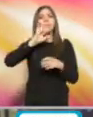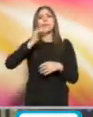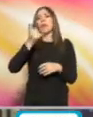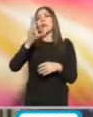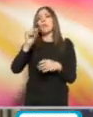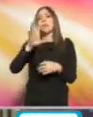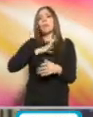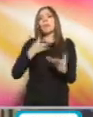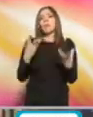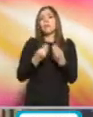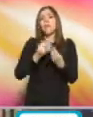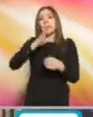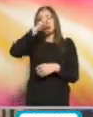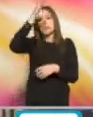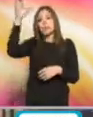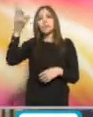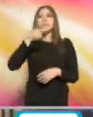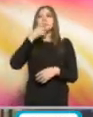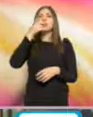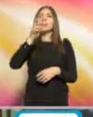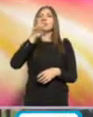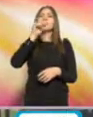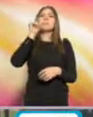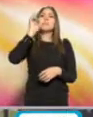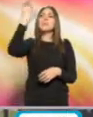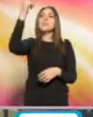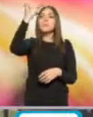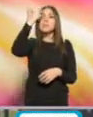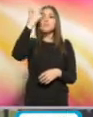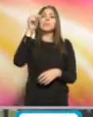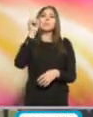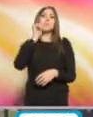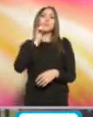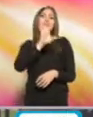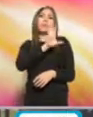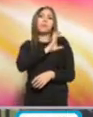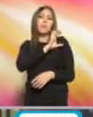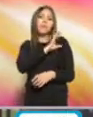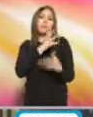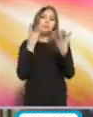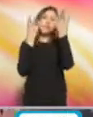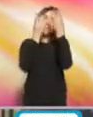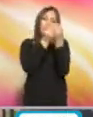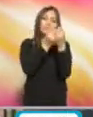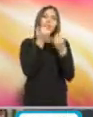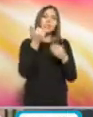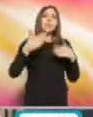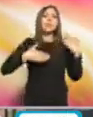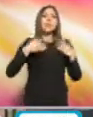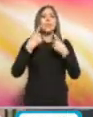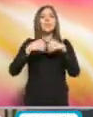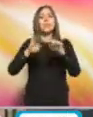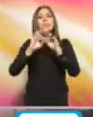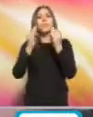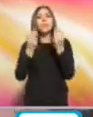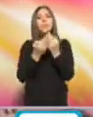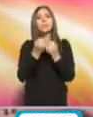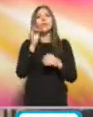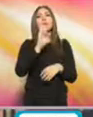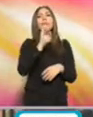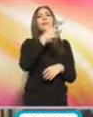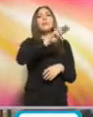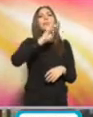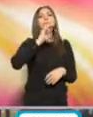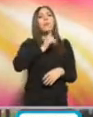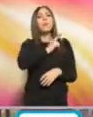nosotros, hay que Sí. decirles, pues estamos contigo en el corazón y bueno, pues festejarlas de alguna manera, ¿no? A lo mejor hacer algo que ellas hubieran querido